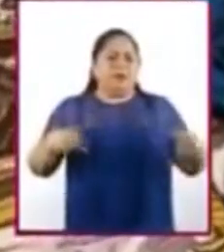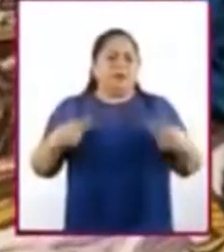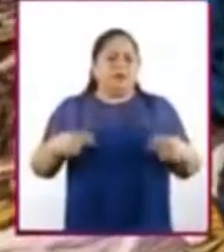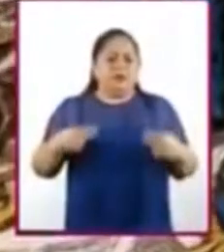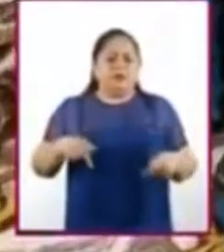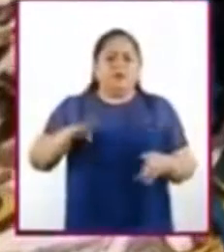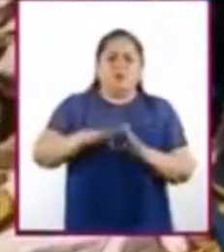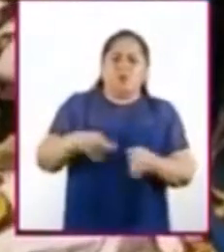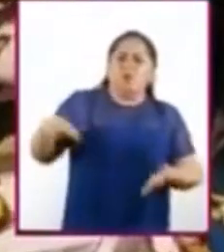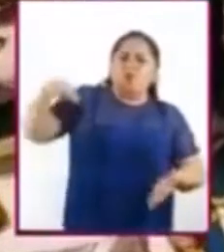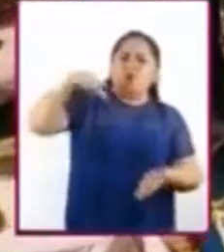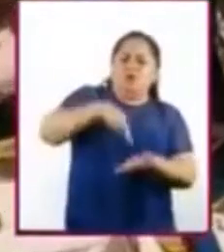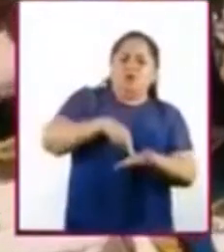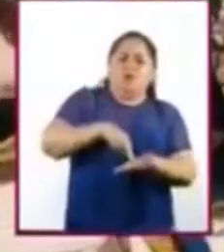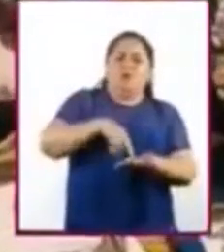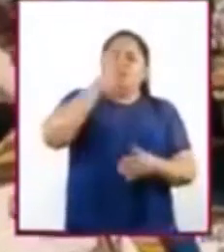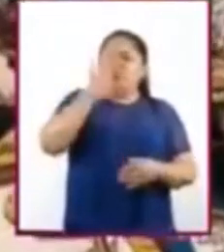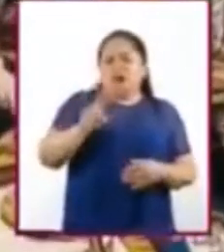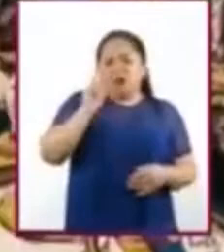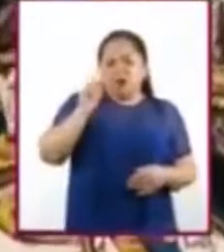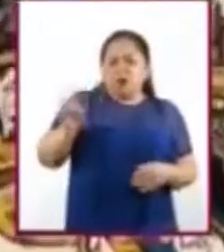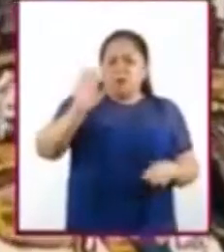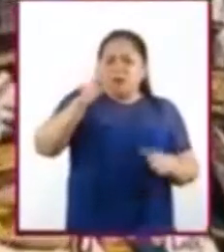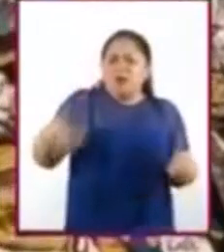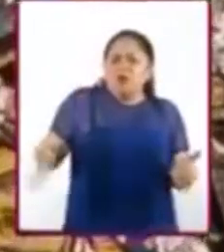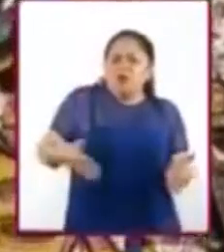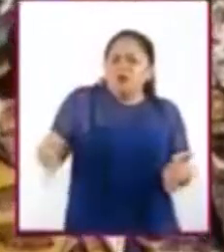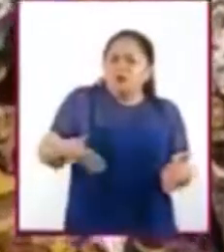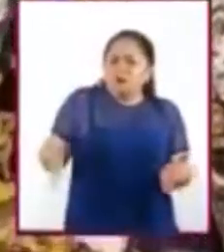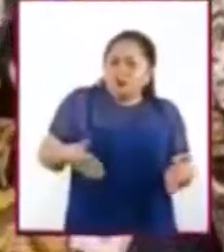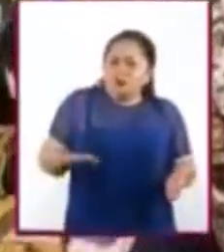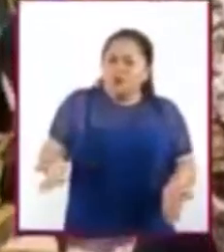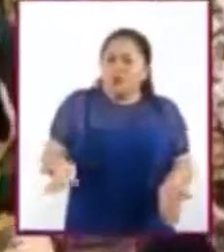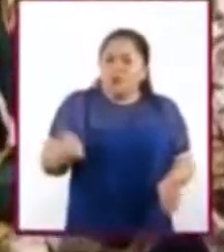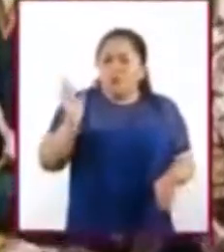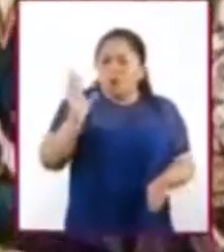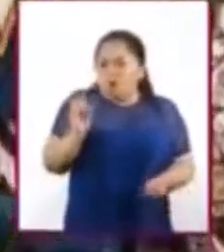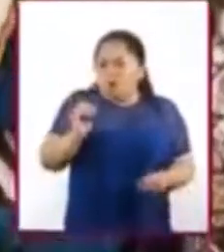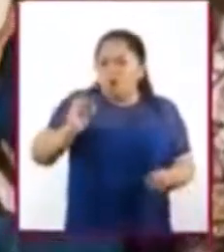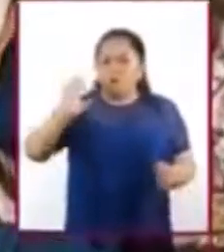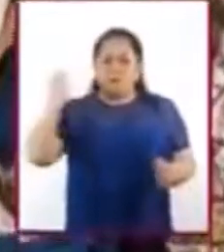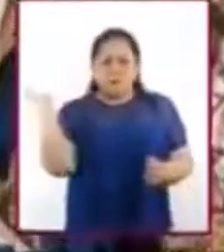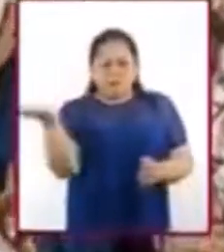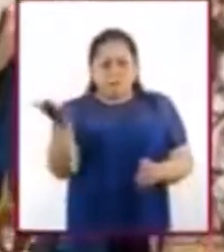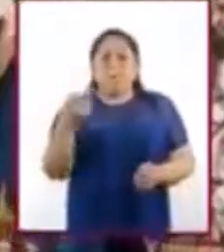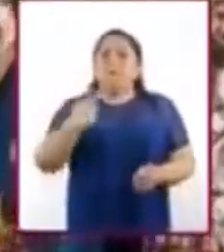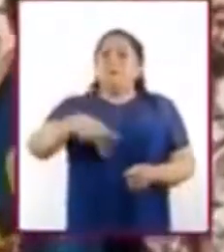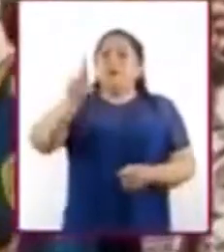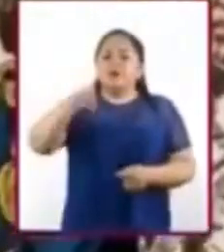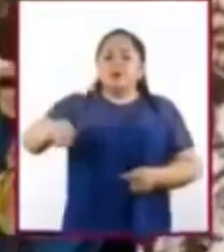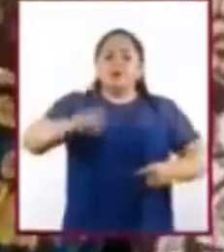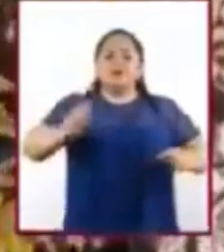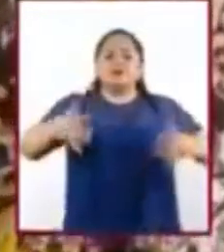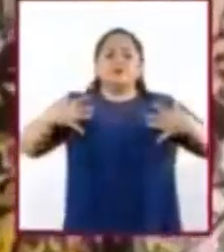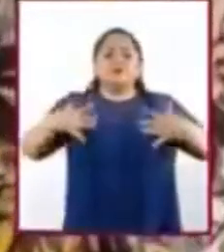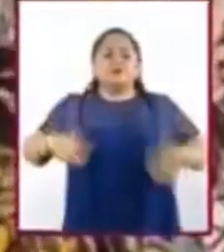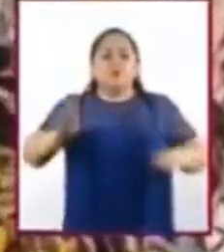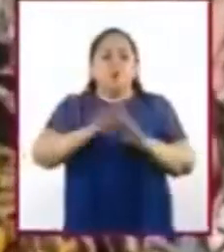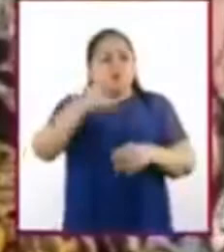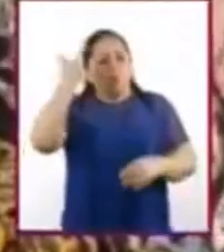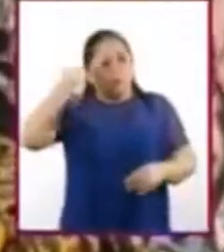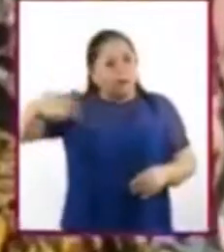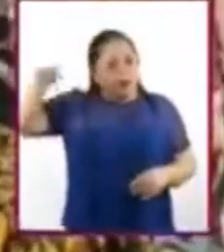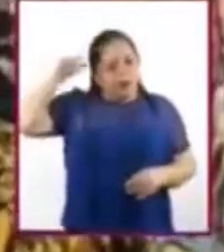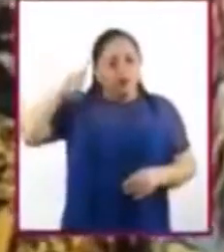de pie como en posición de cocineros o de meseros, pero que están vestidos como marinos,